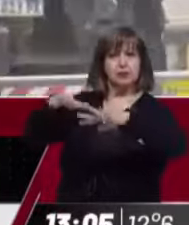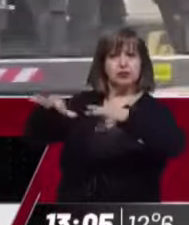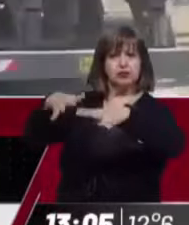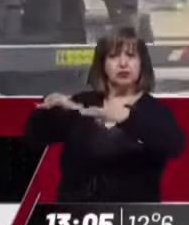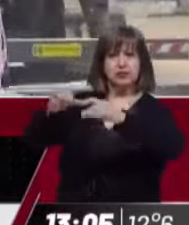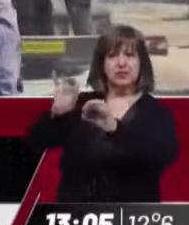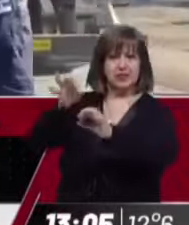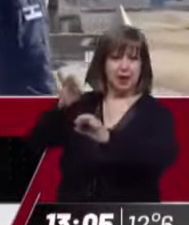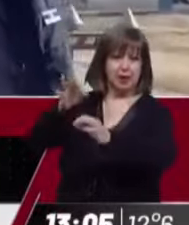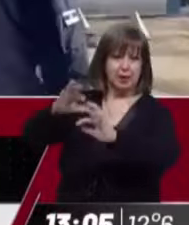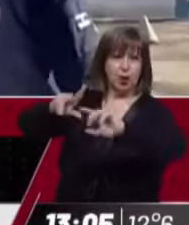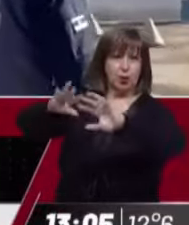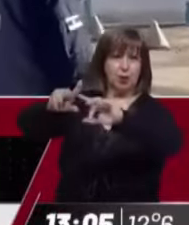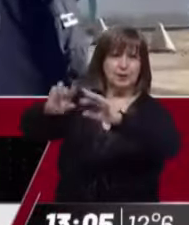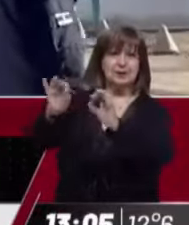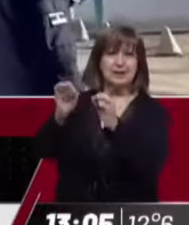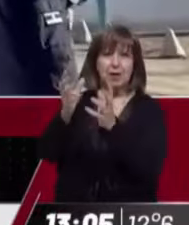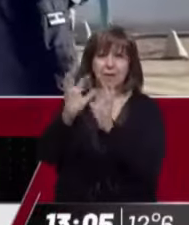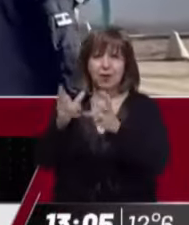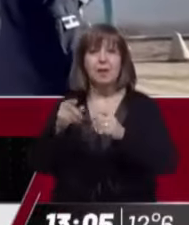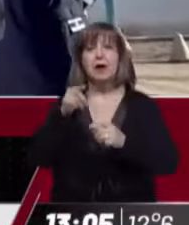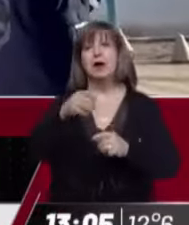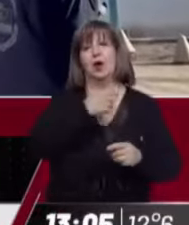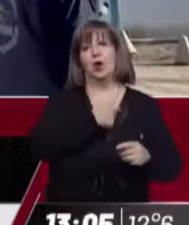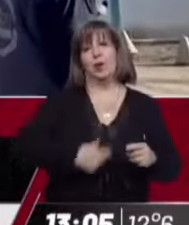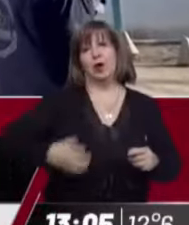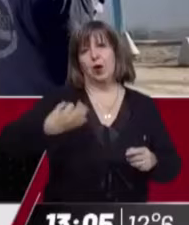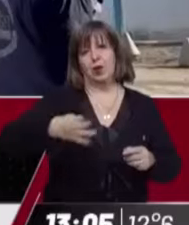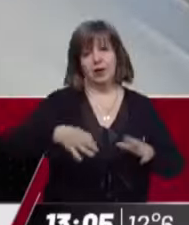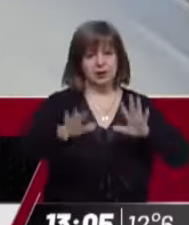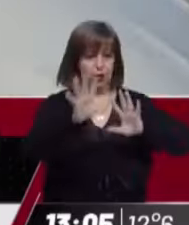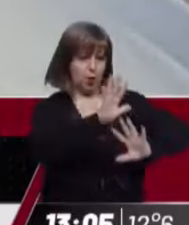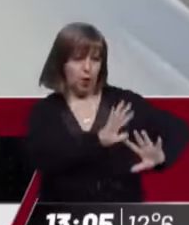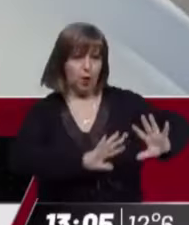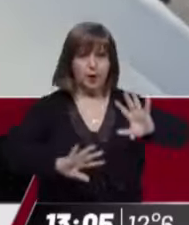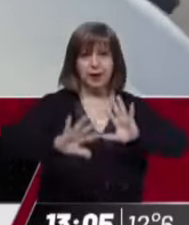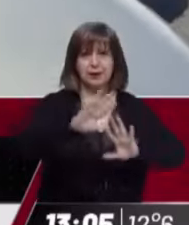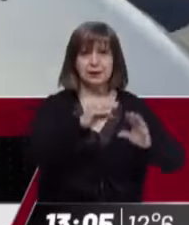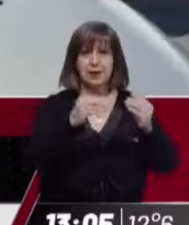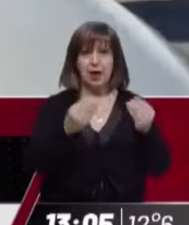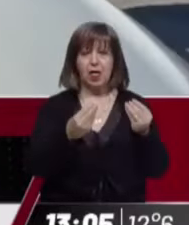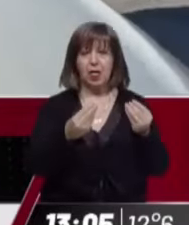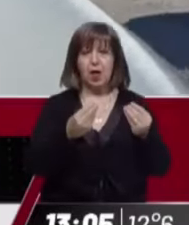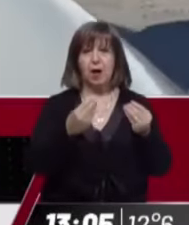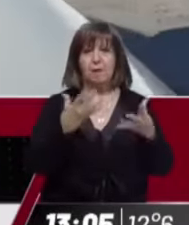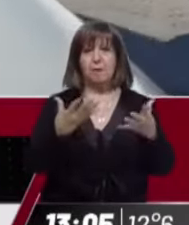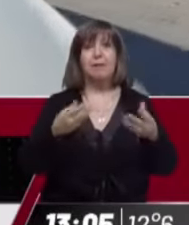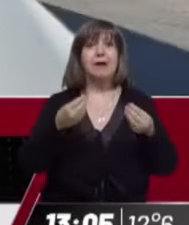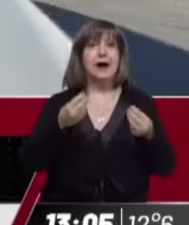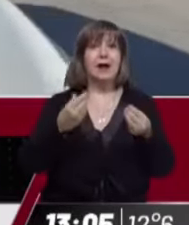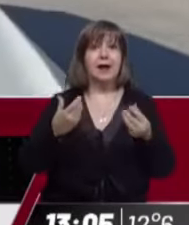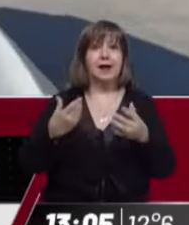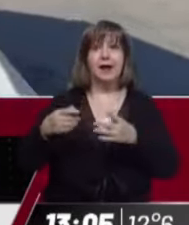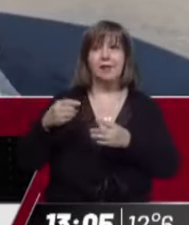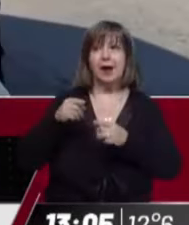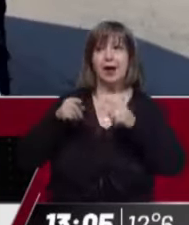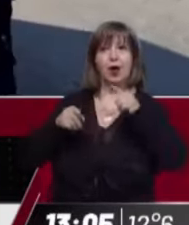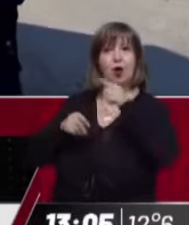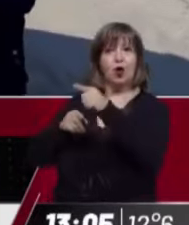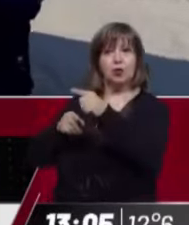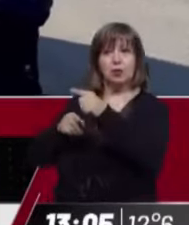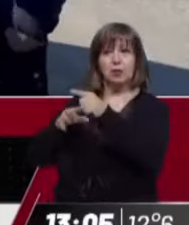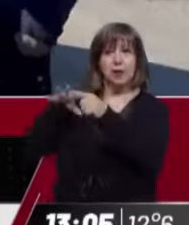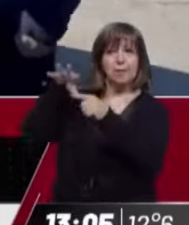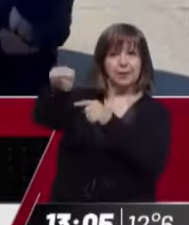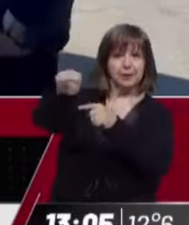inteligencia también, entonces los estados tienen que estar más organizados para y más organizados que el delito organizado.